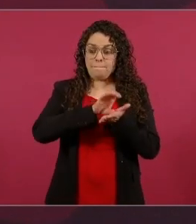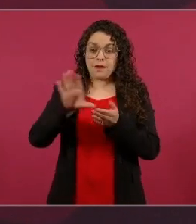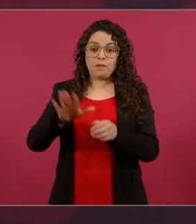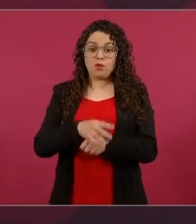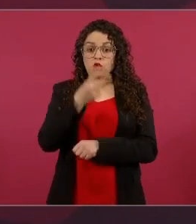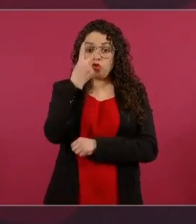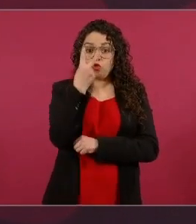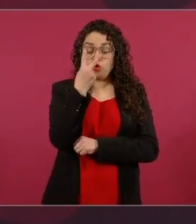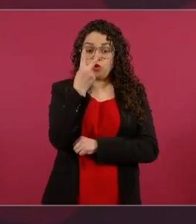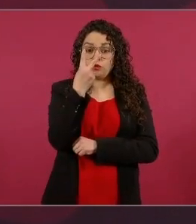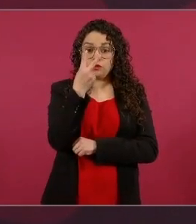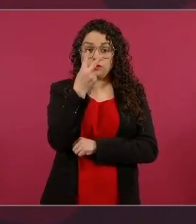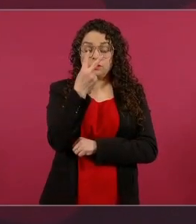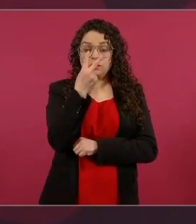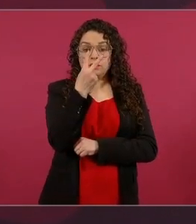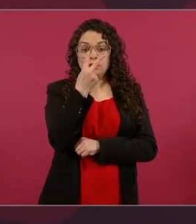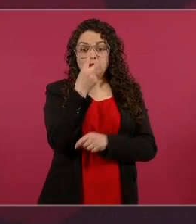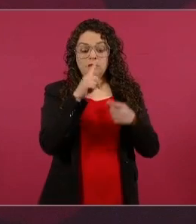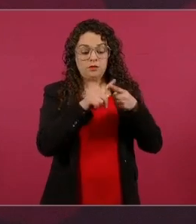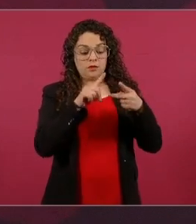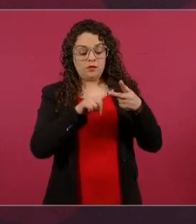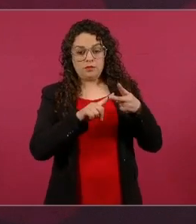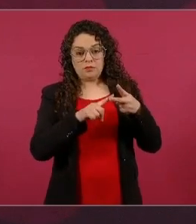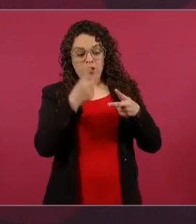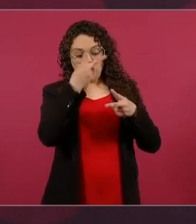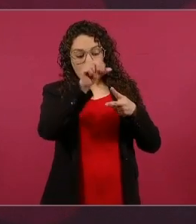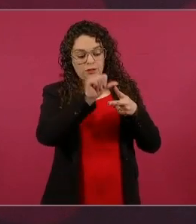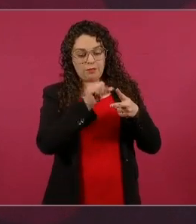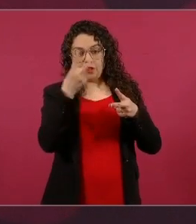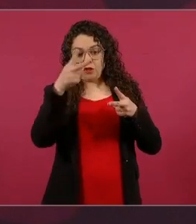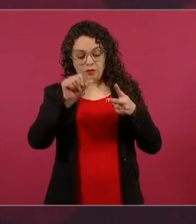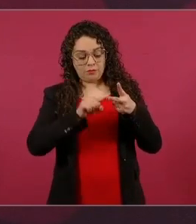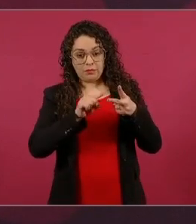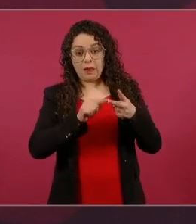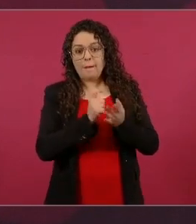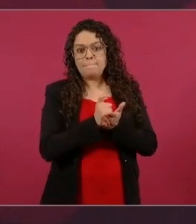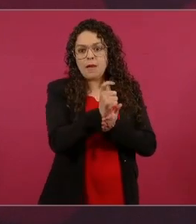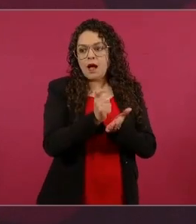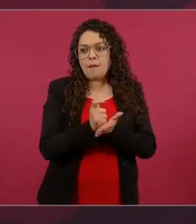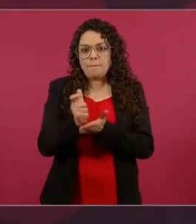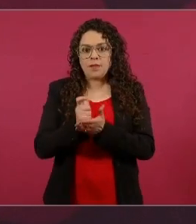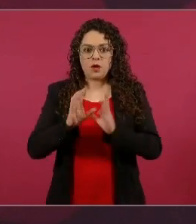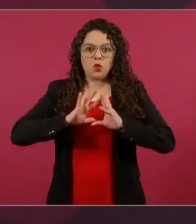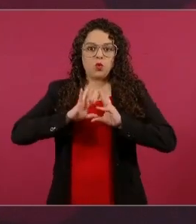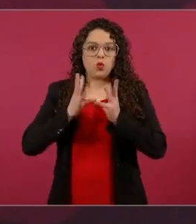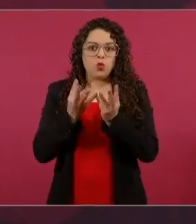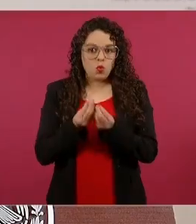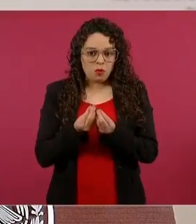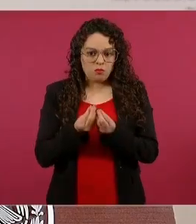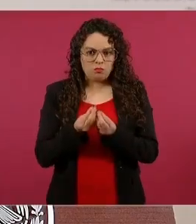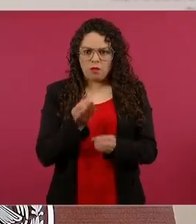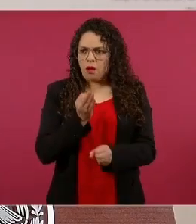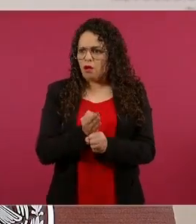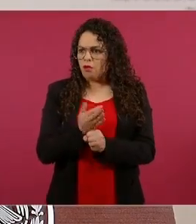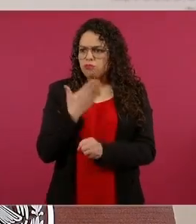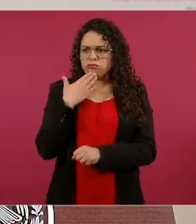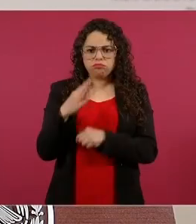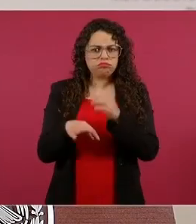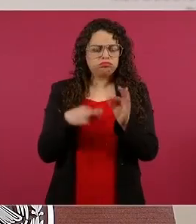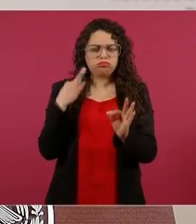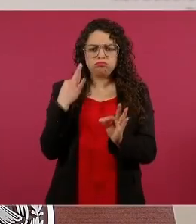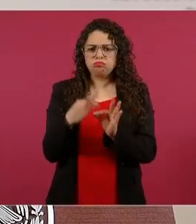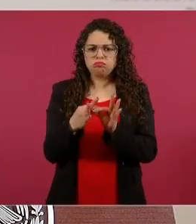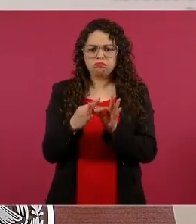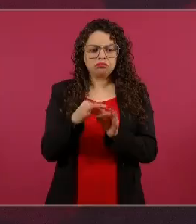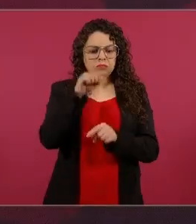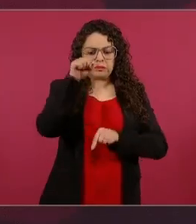bimestres está funcionando bien lo que tiene que ver con el sistema eh la red de sucursales del banco del